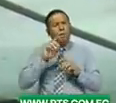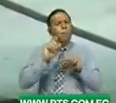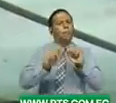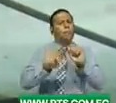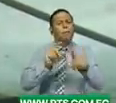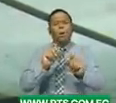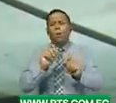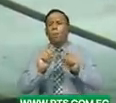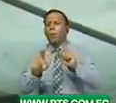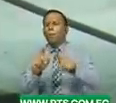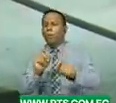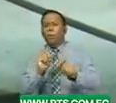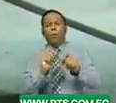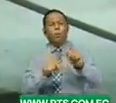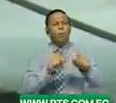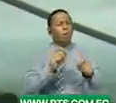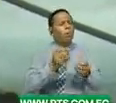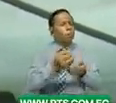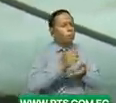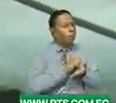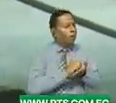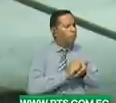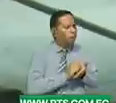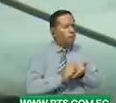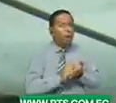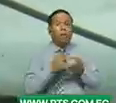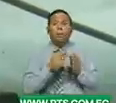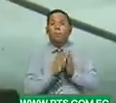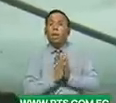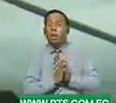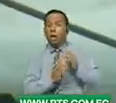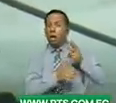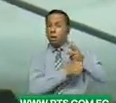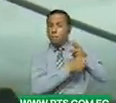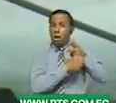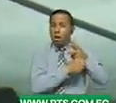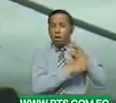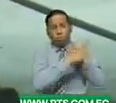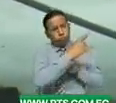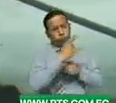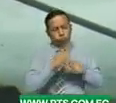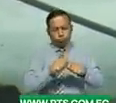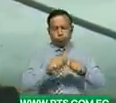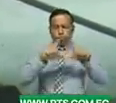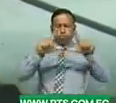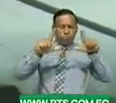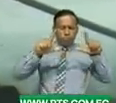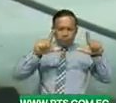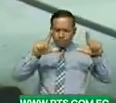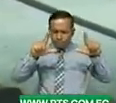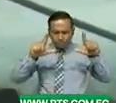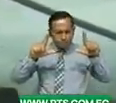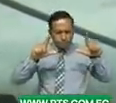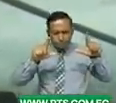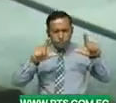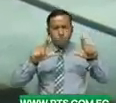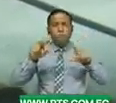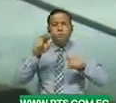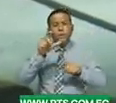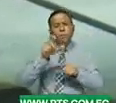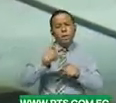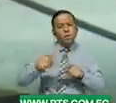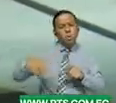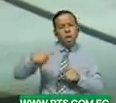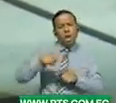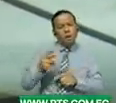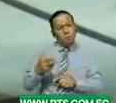solicitando inmediatamente que se verifiquen cámaras de videovigilancia para ver si las personas que estaban armadas, que